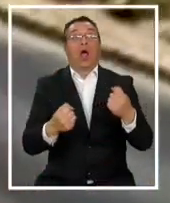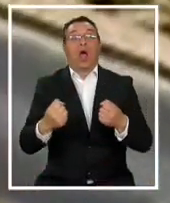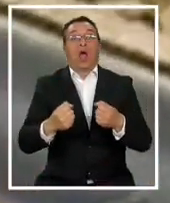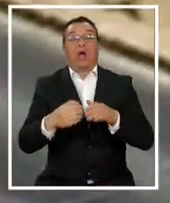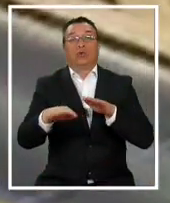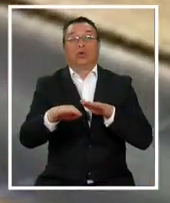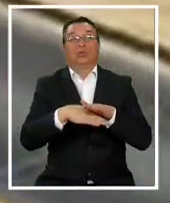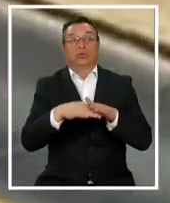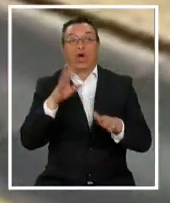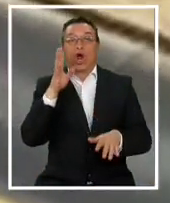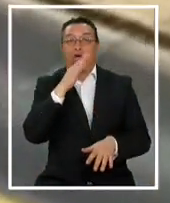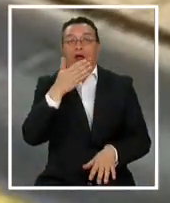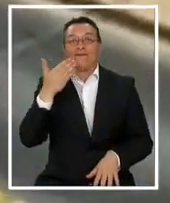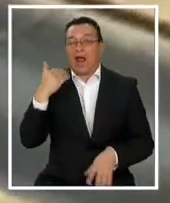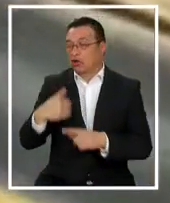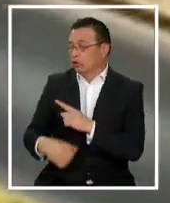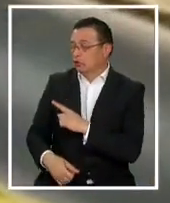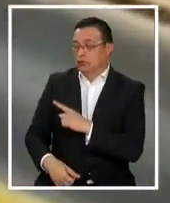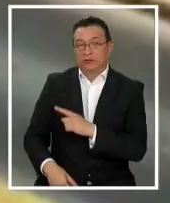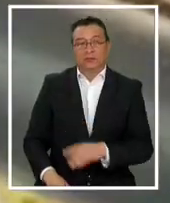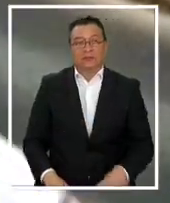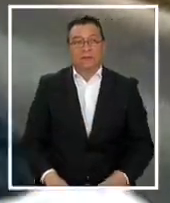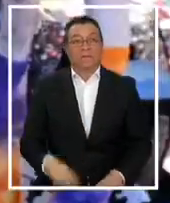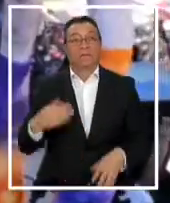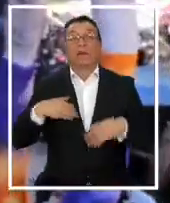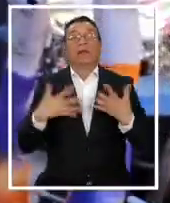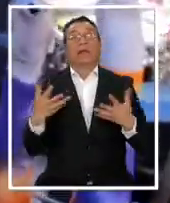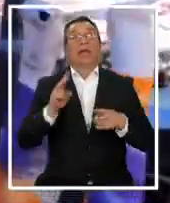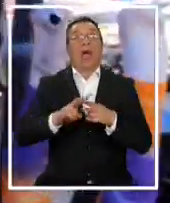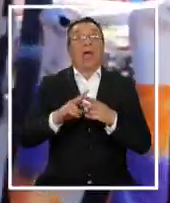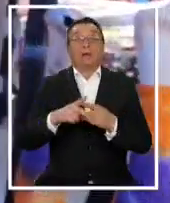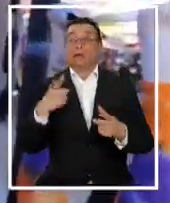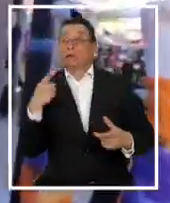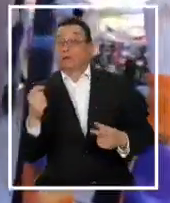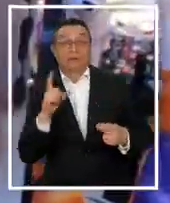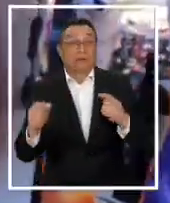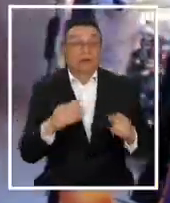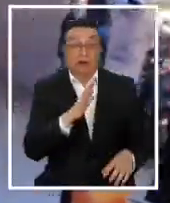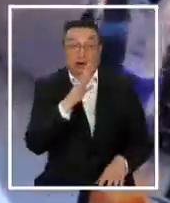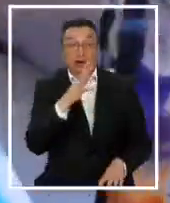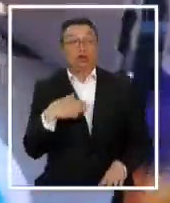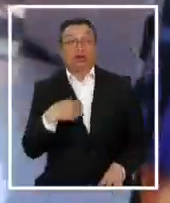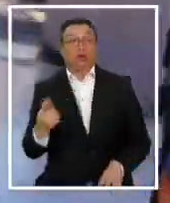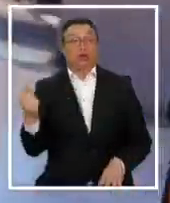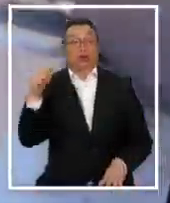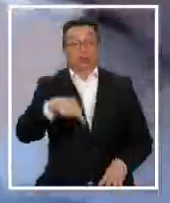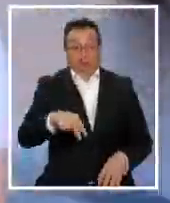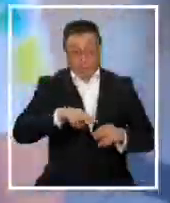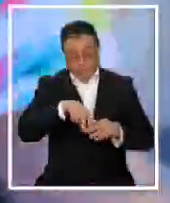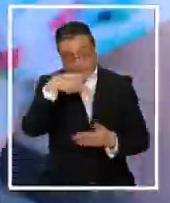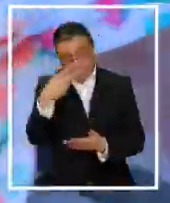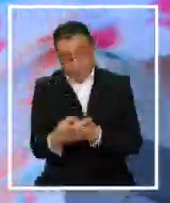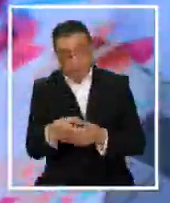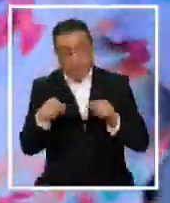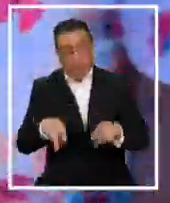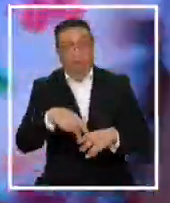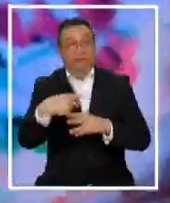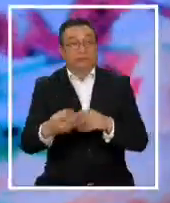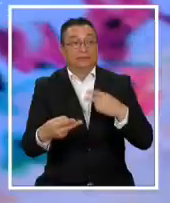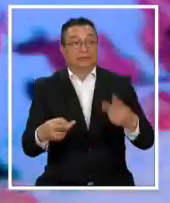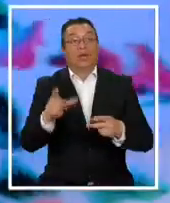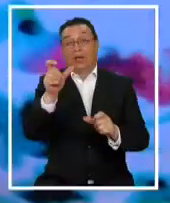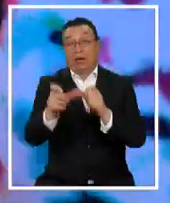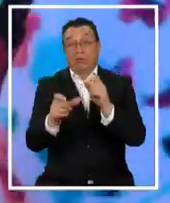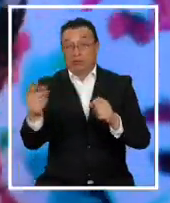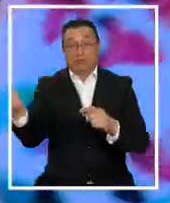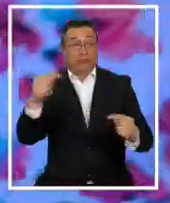vehículo de color blanco. No sabíamos qué hacer, si correr, si... ¿Y usted vino para acá? Y nos agachamos acá con ella y con